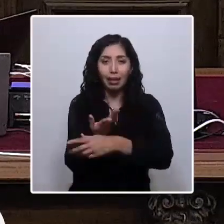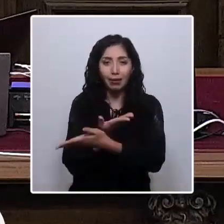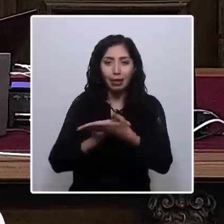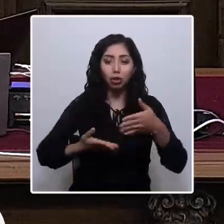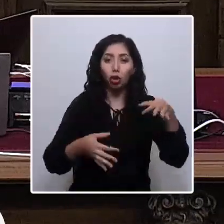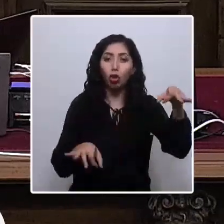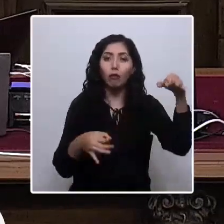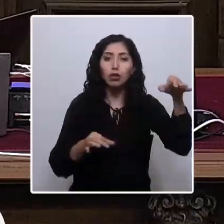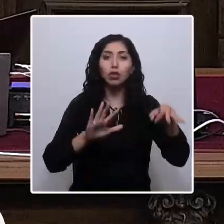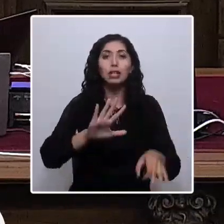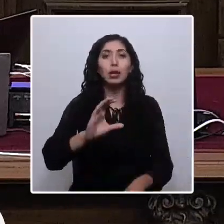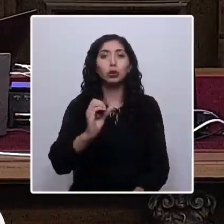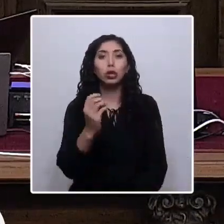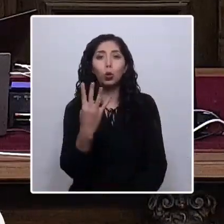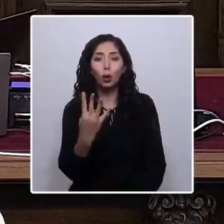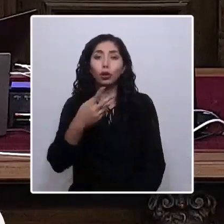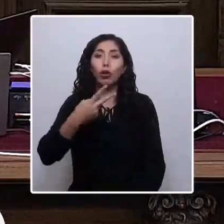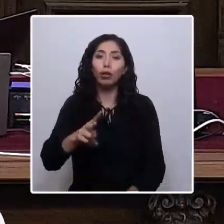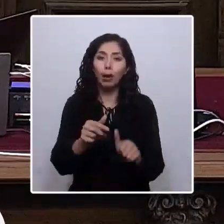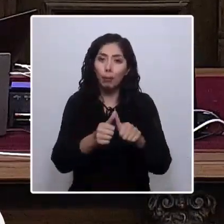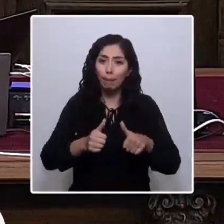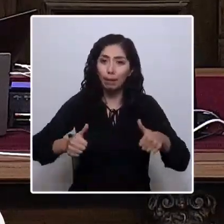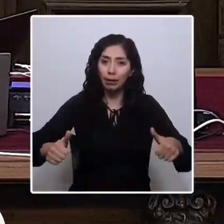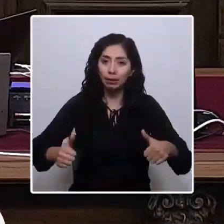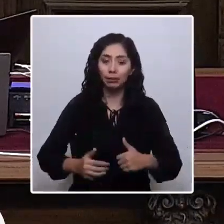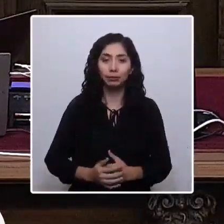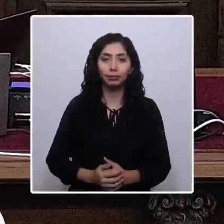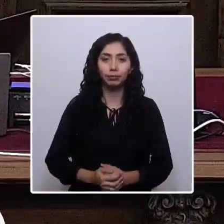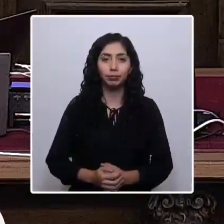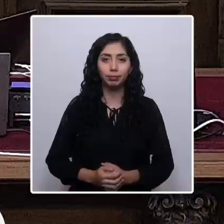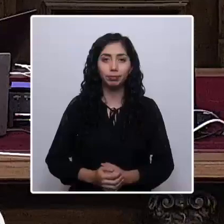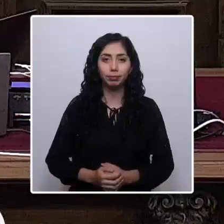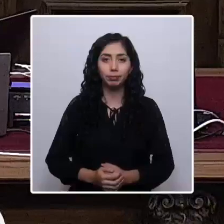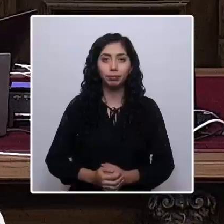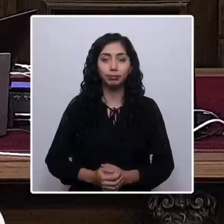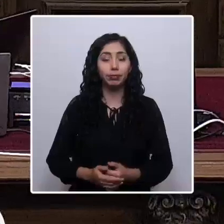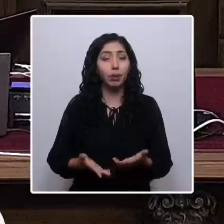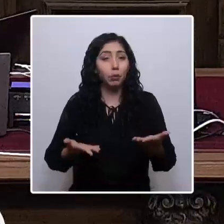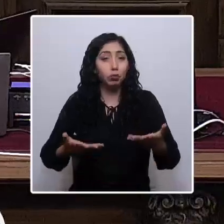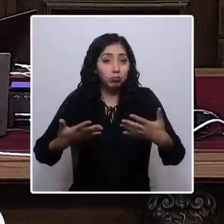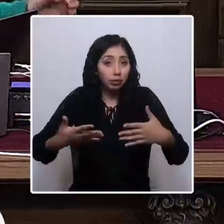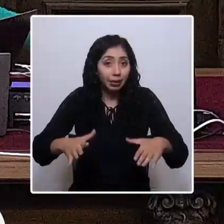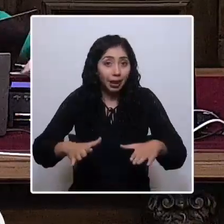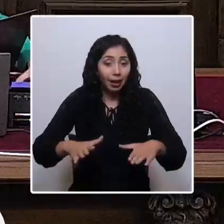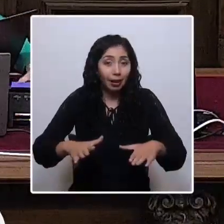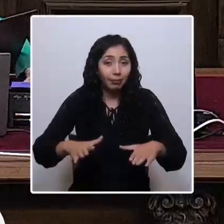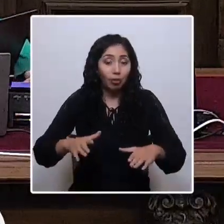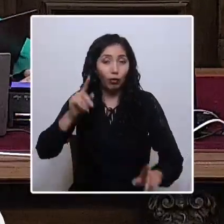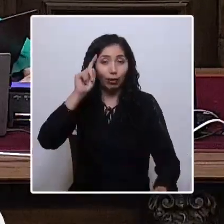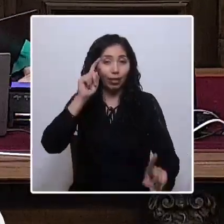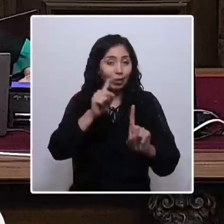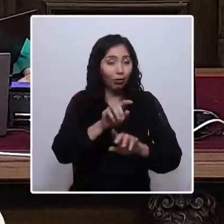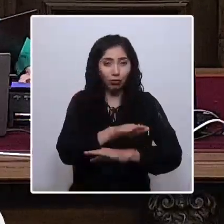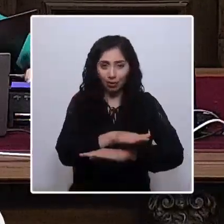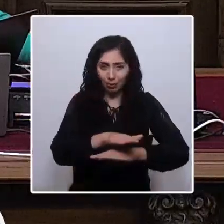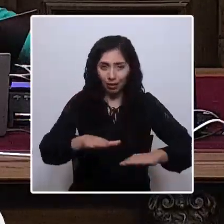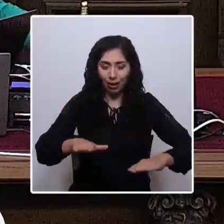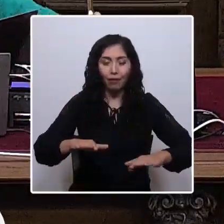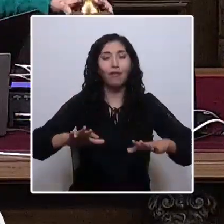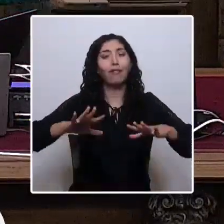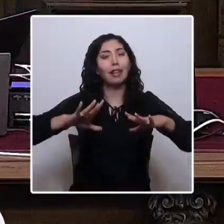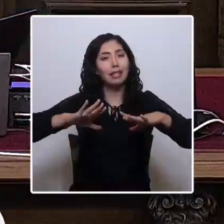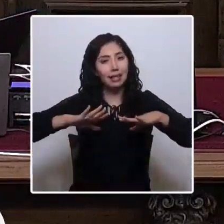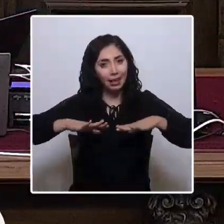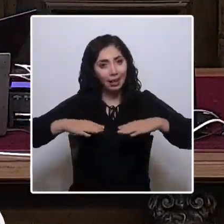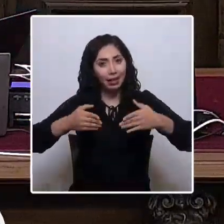504 de la mesa directiva. Bueno, hemos terminado el cometido de hoy. Muchas felicidades